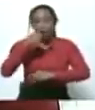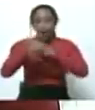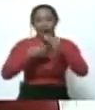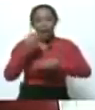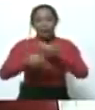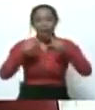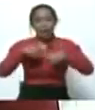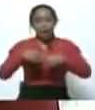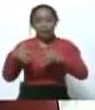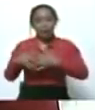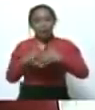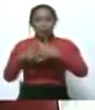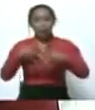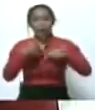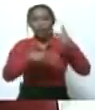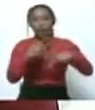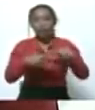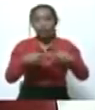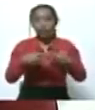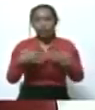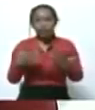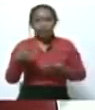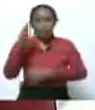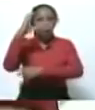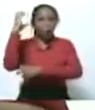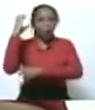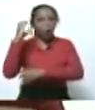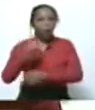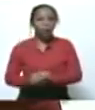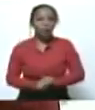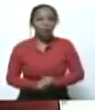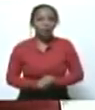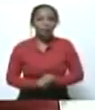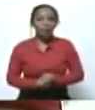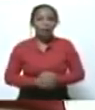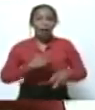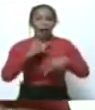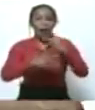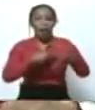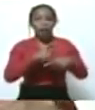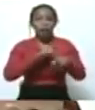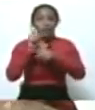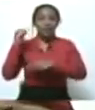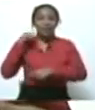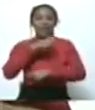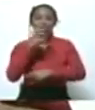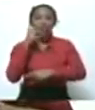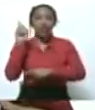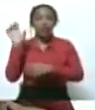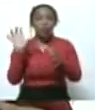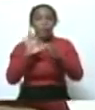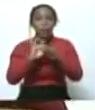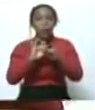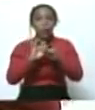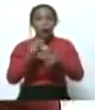Estados Unidos se produce en Colombia. La produce Duque con sus aliados. Ayer sacó